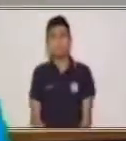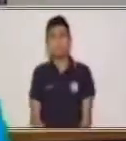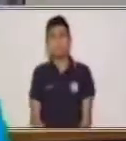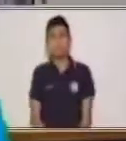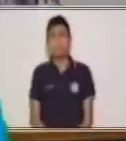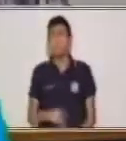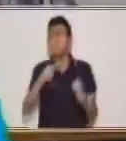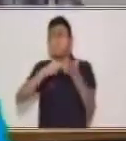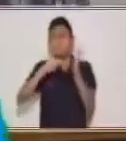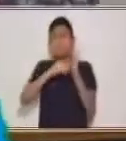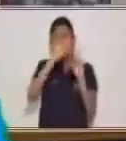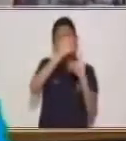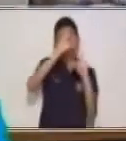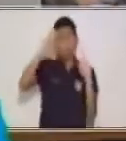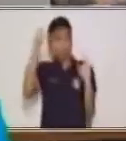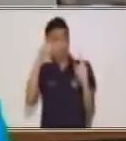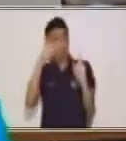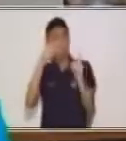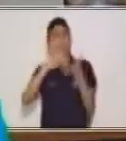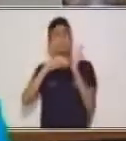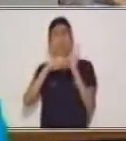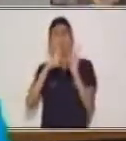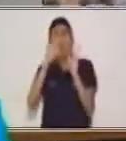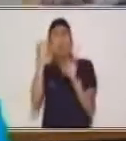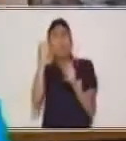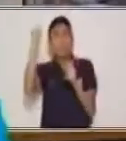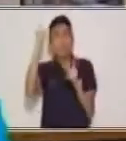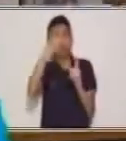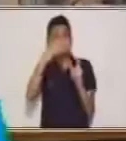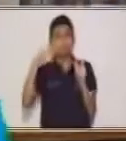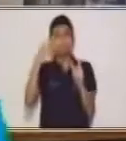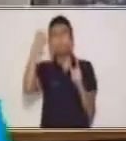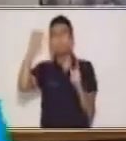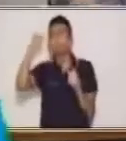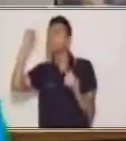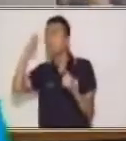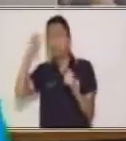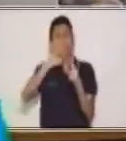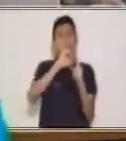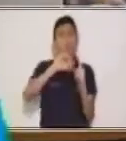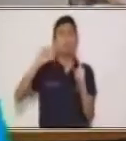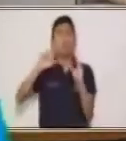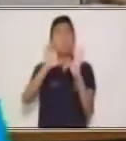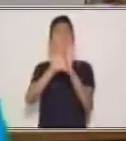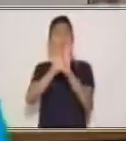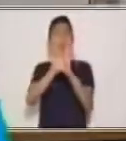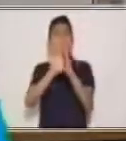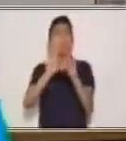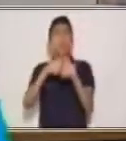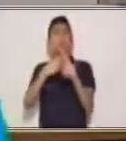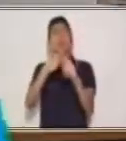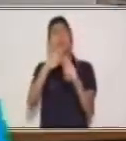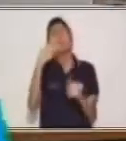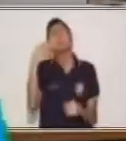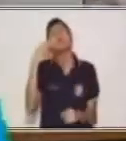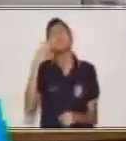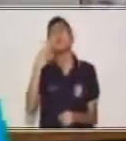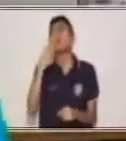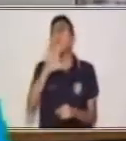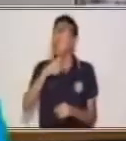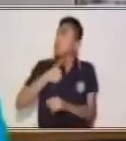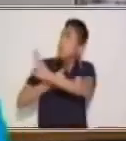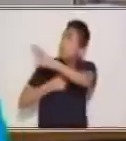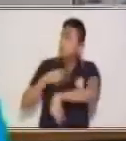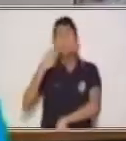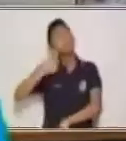Una oración siempre va a expresar una idea, ¿sí? Las usamos normalmente cuando decimos, nuestra mamá nos dice, ¿verdad? Ve a